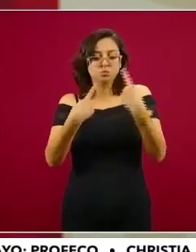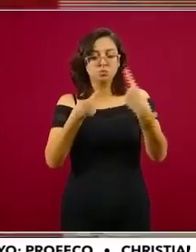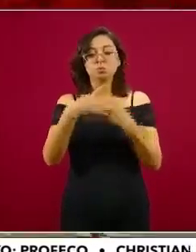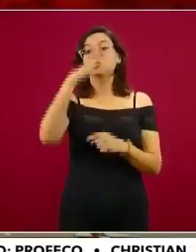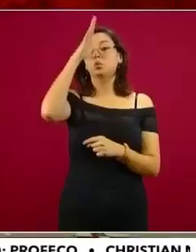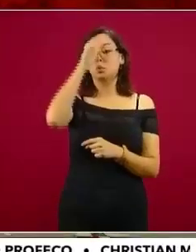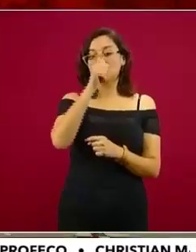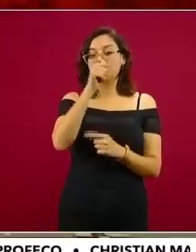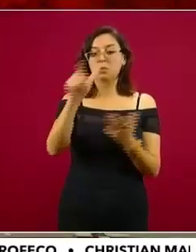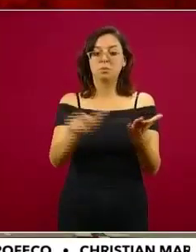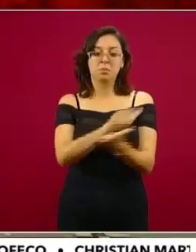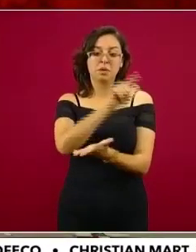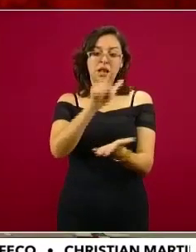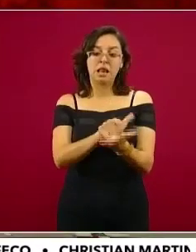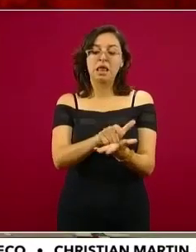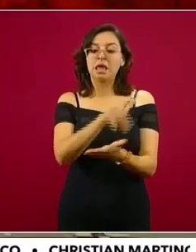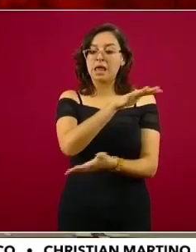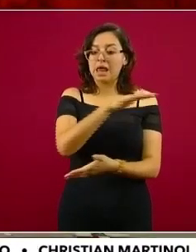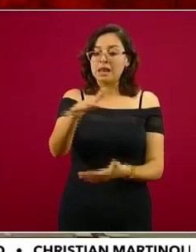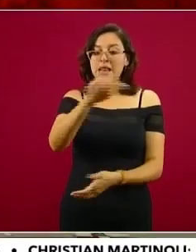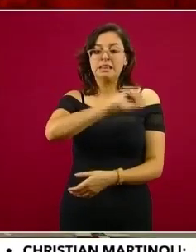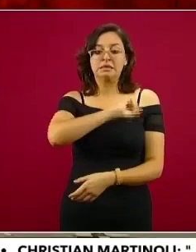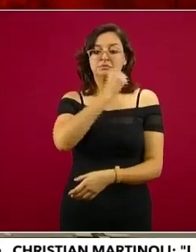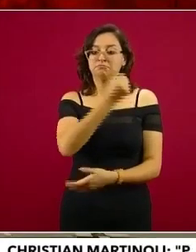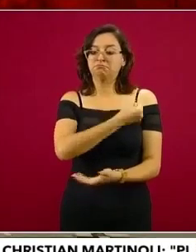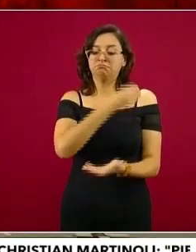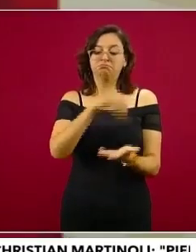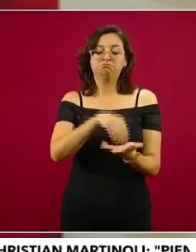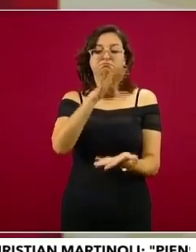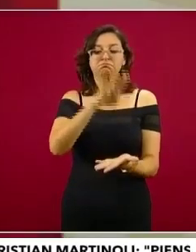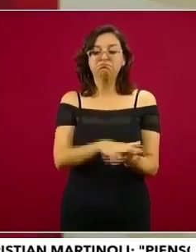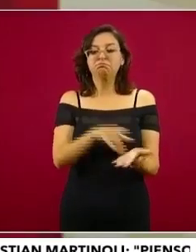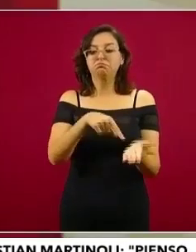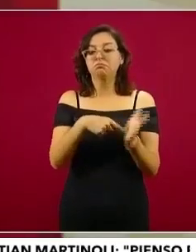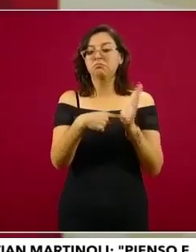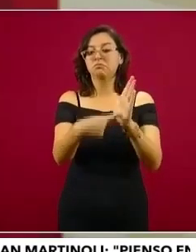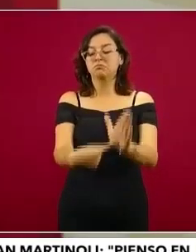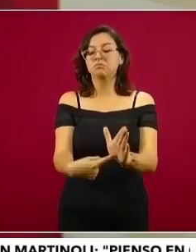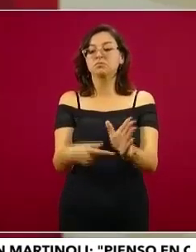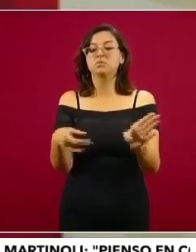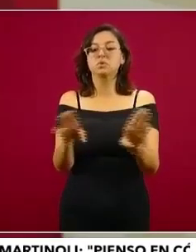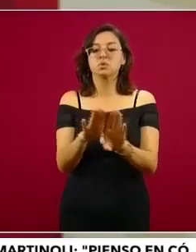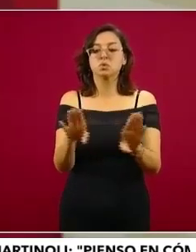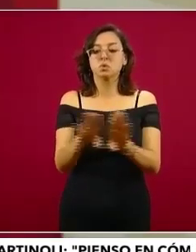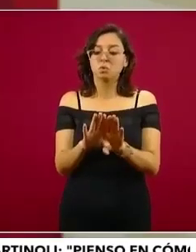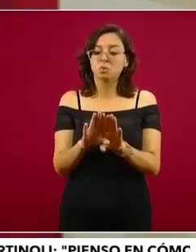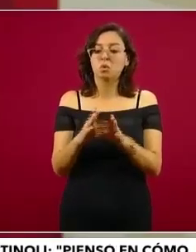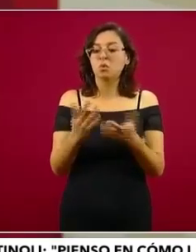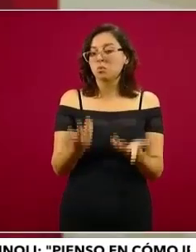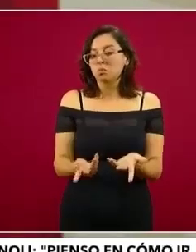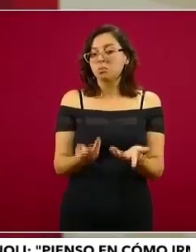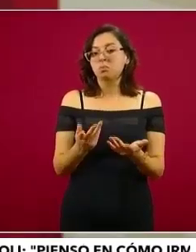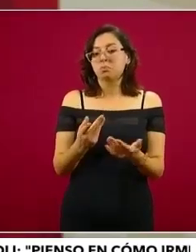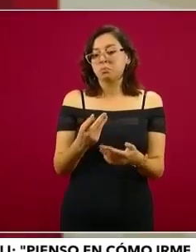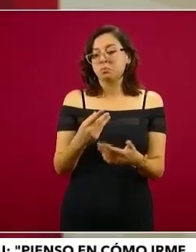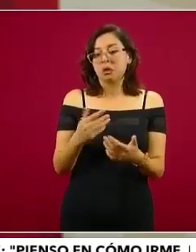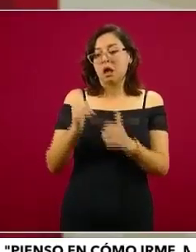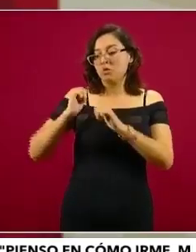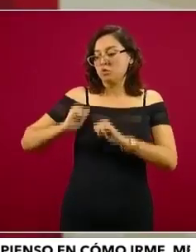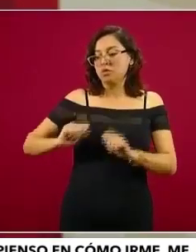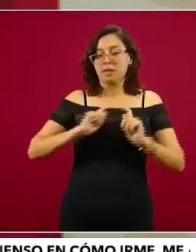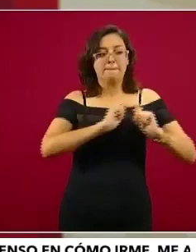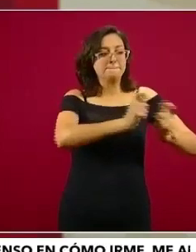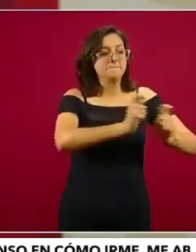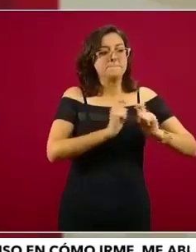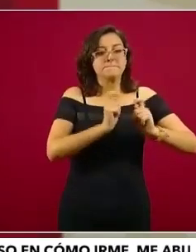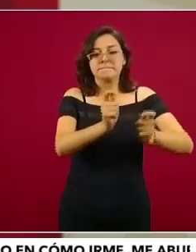y la Ley General de Salud marca muy claramente las atribuciones que corresponden a cada una de las autoridades sanitarias,